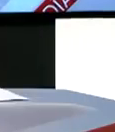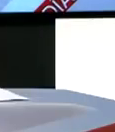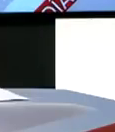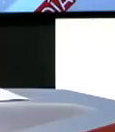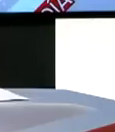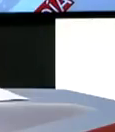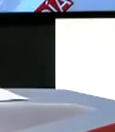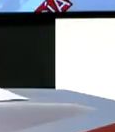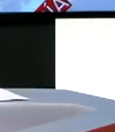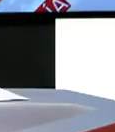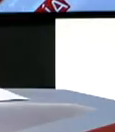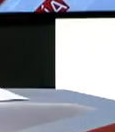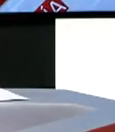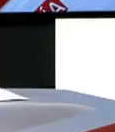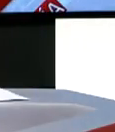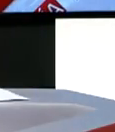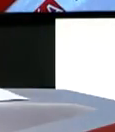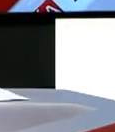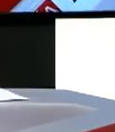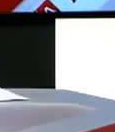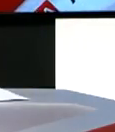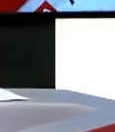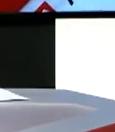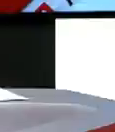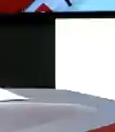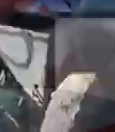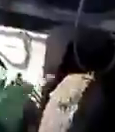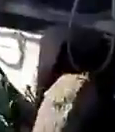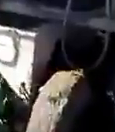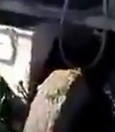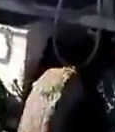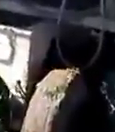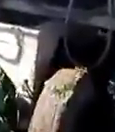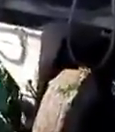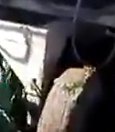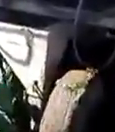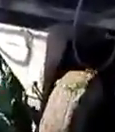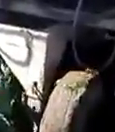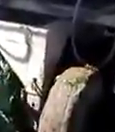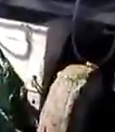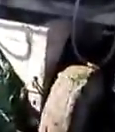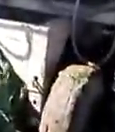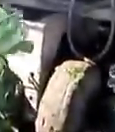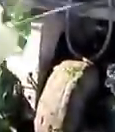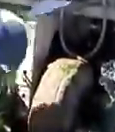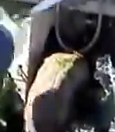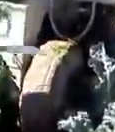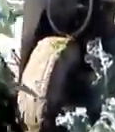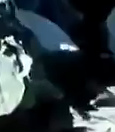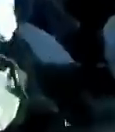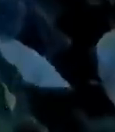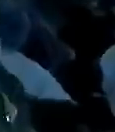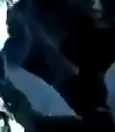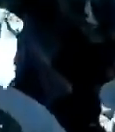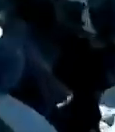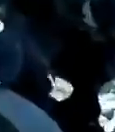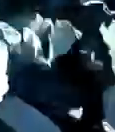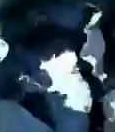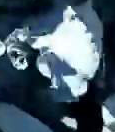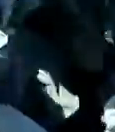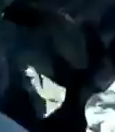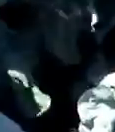Las secretarías de Economía y de Agricultura aseguraron que la ley de modernización de la inocuidad alimentaria es una buena medida para la calidad